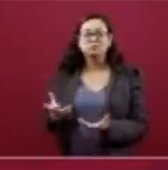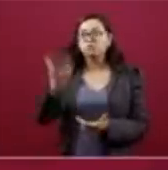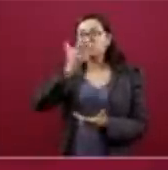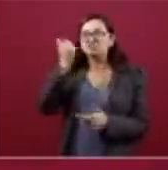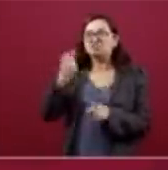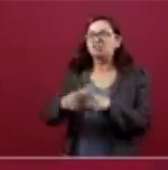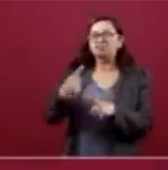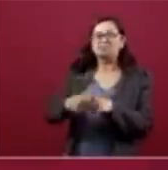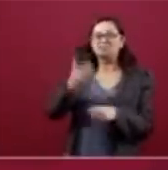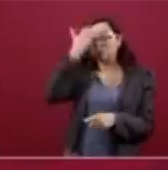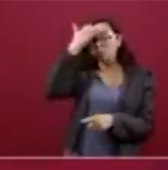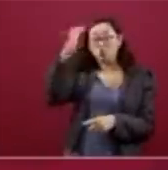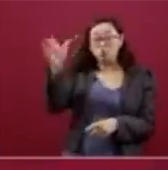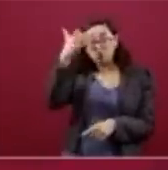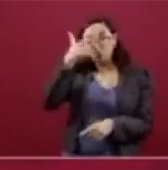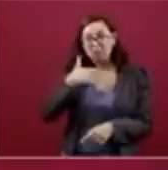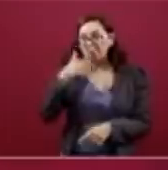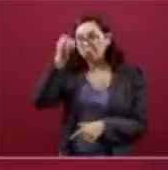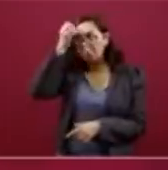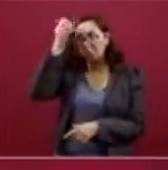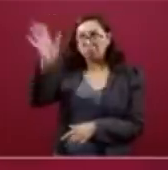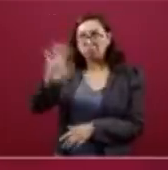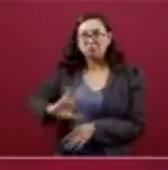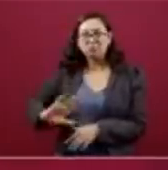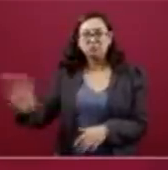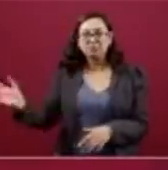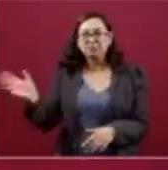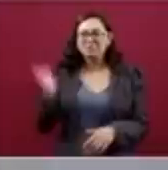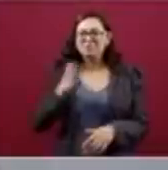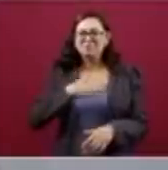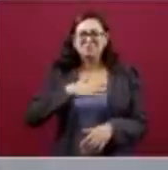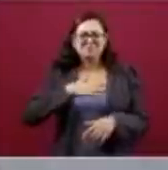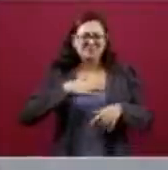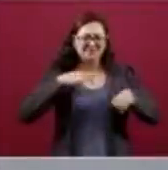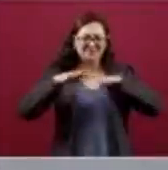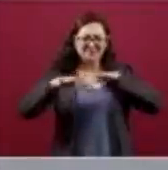es. O sea, porque tengo mi trabajo